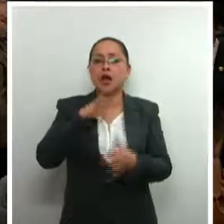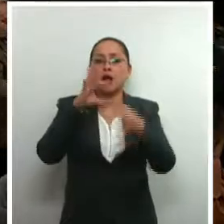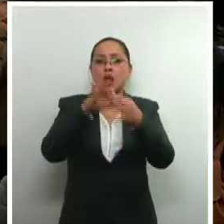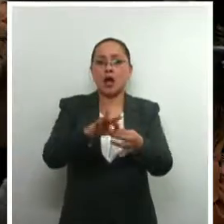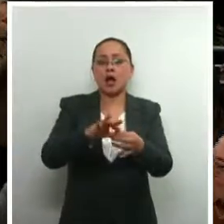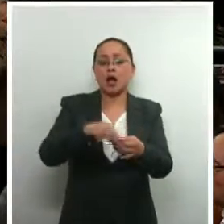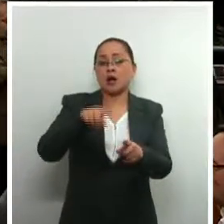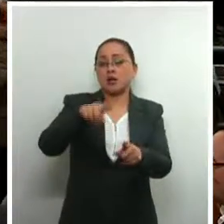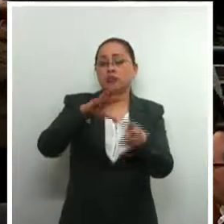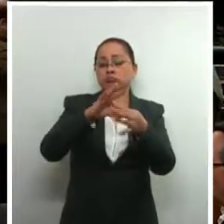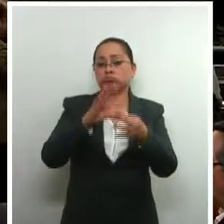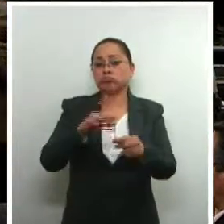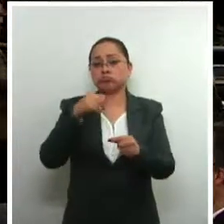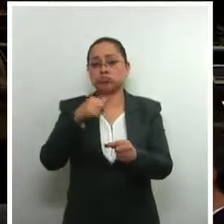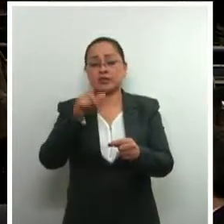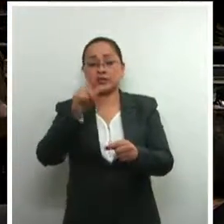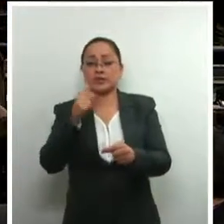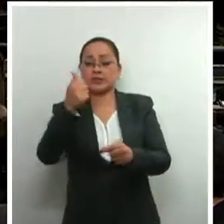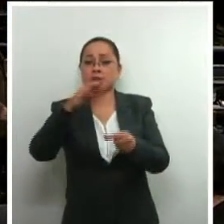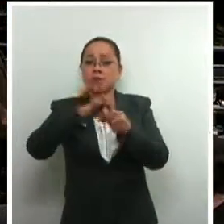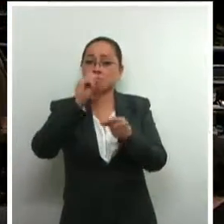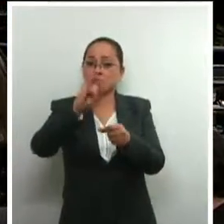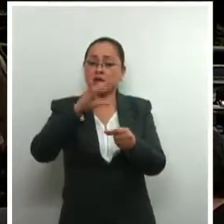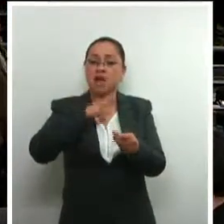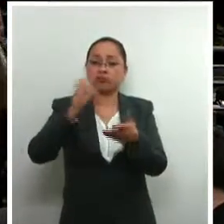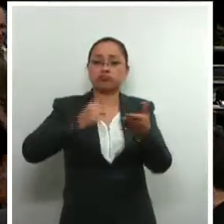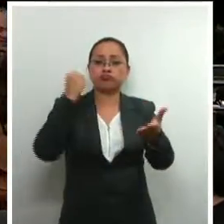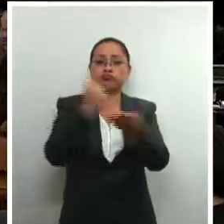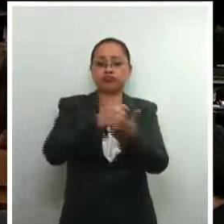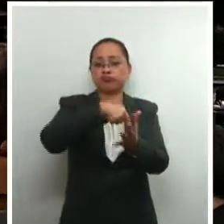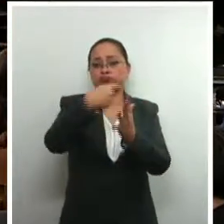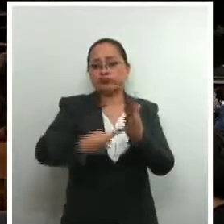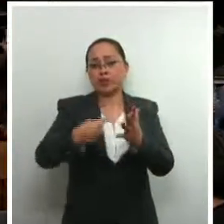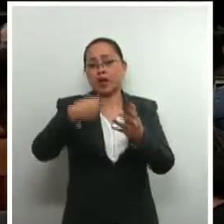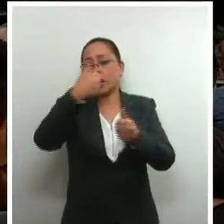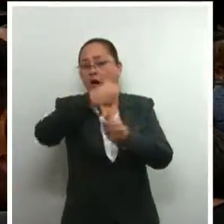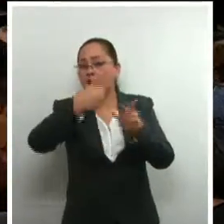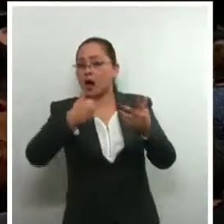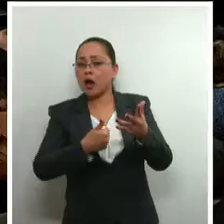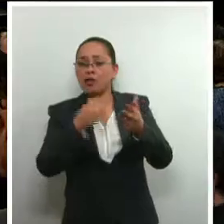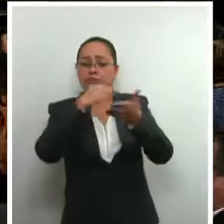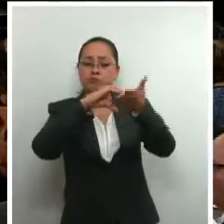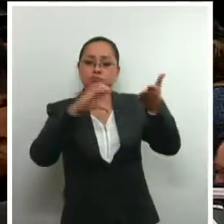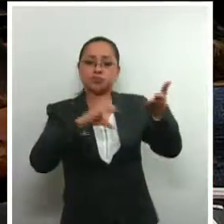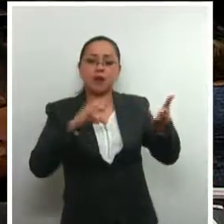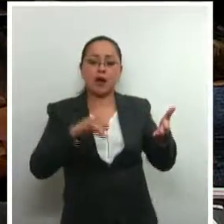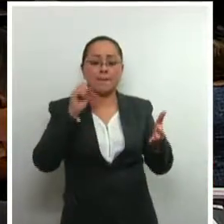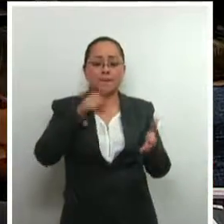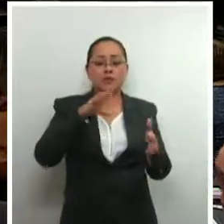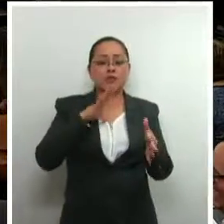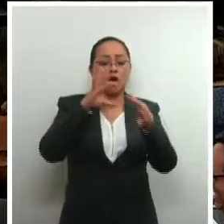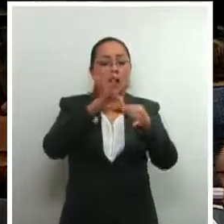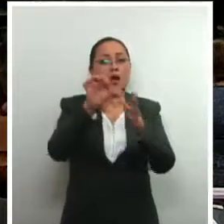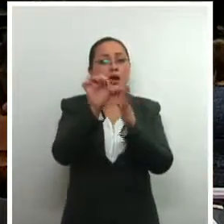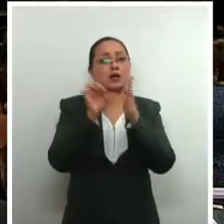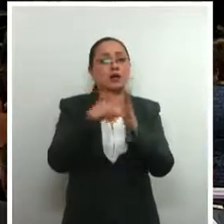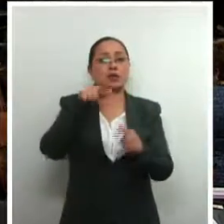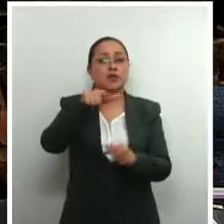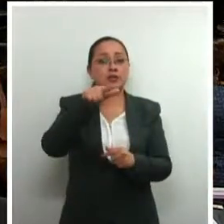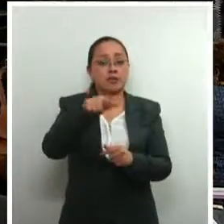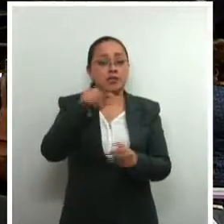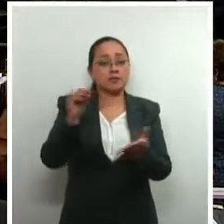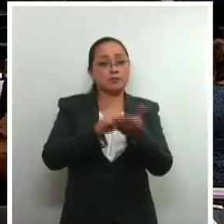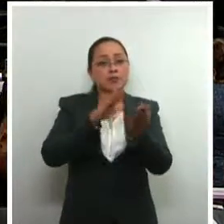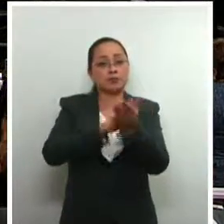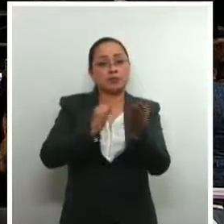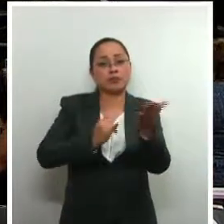que con 76 votos a favor, fue aprobado en lo general y en lo particular el artículo 17